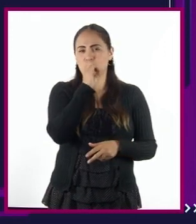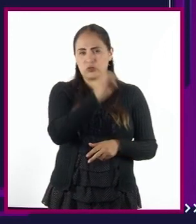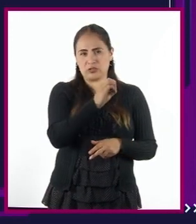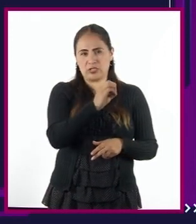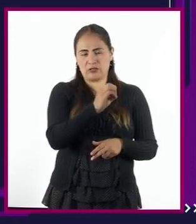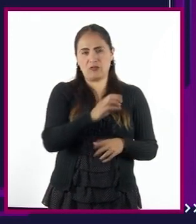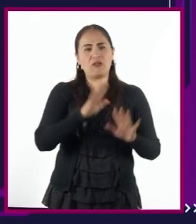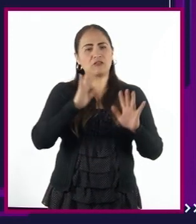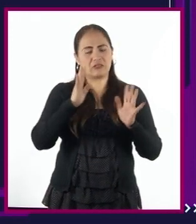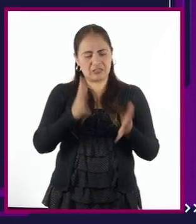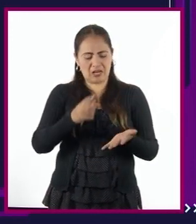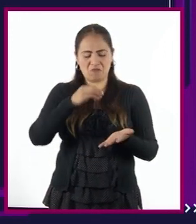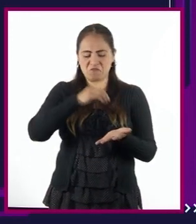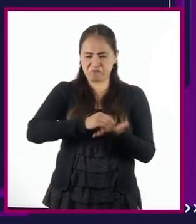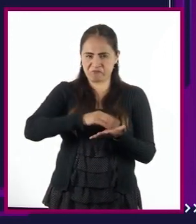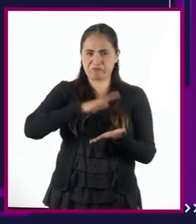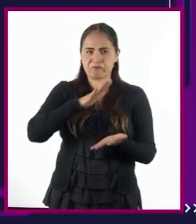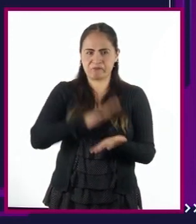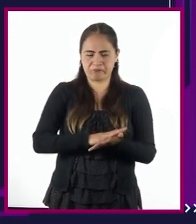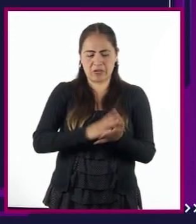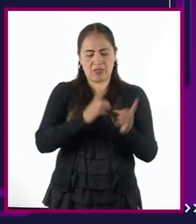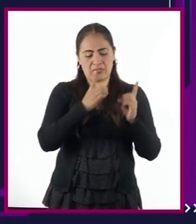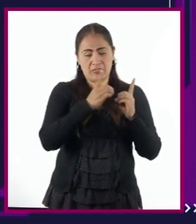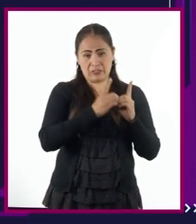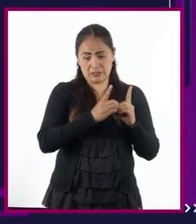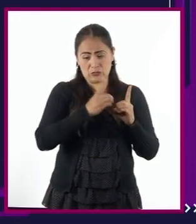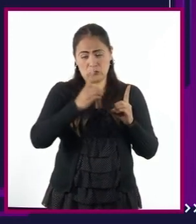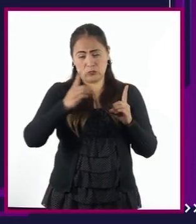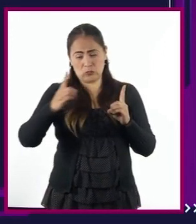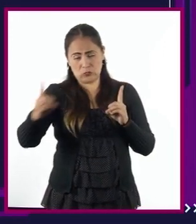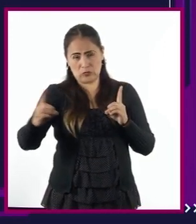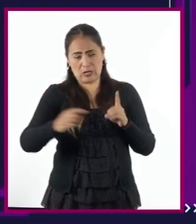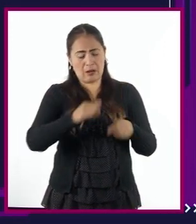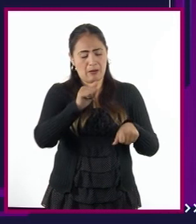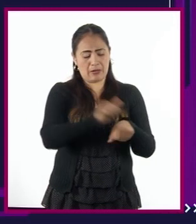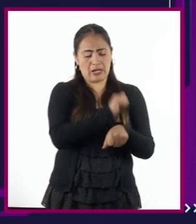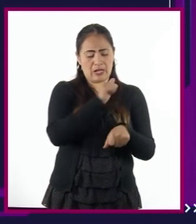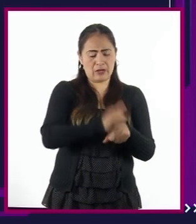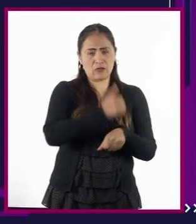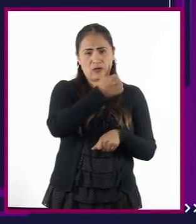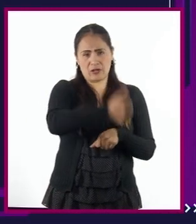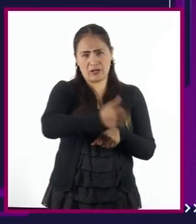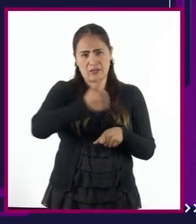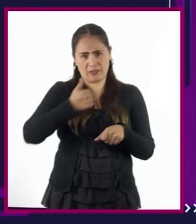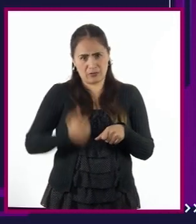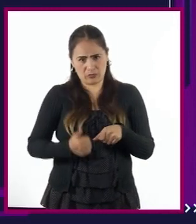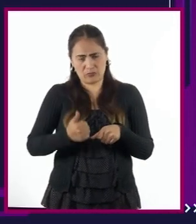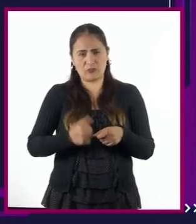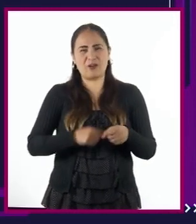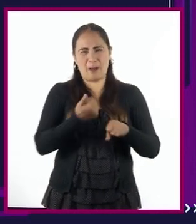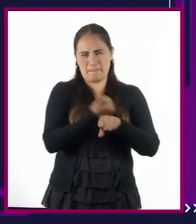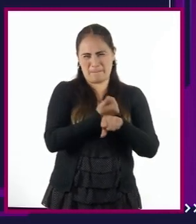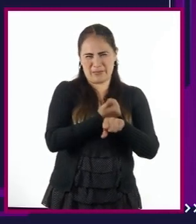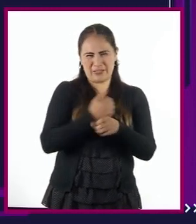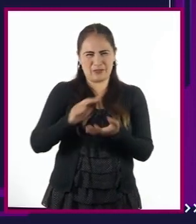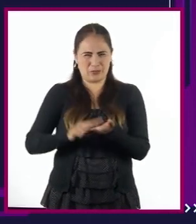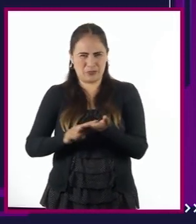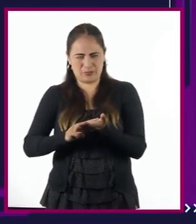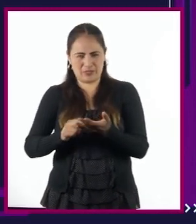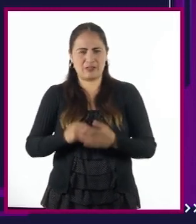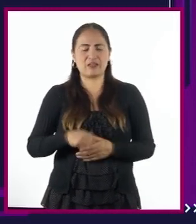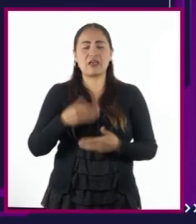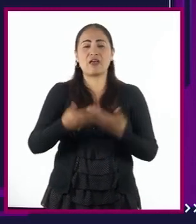que se decide registrar la distancia recorrida por cada vehículo. ¿Qué pasa con ambos